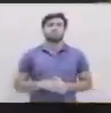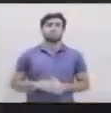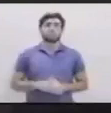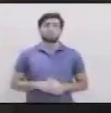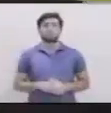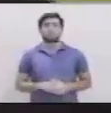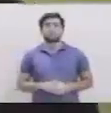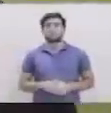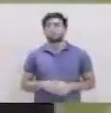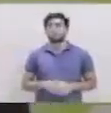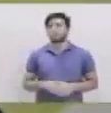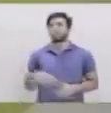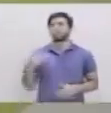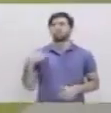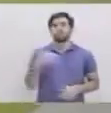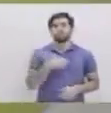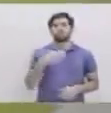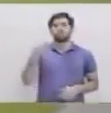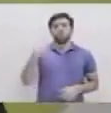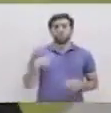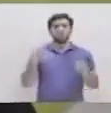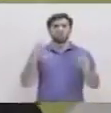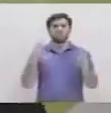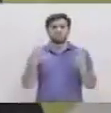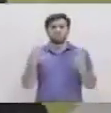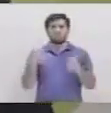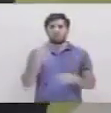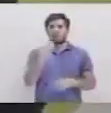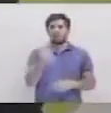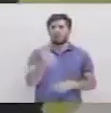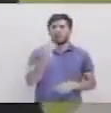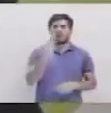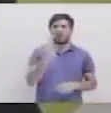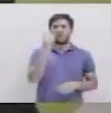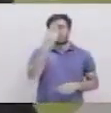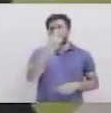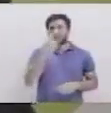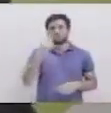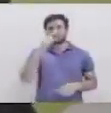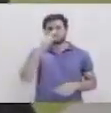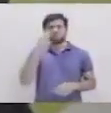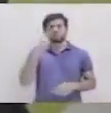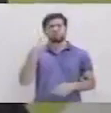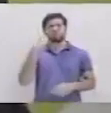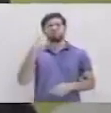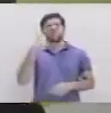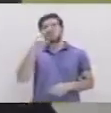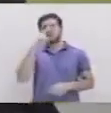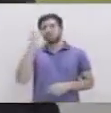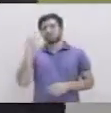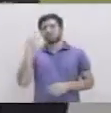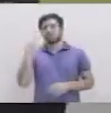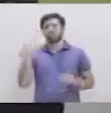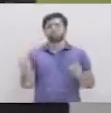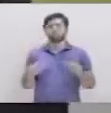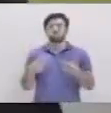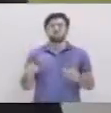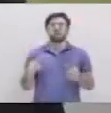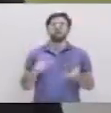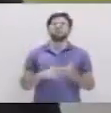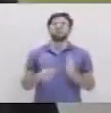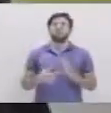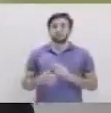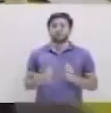a aprender el aspecto abstracto de la música. ¿Cuál es el aspecto abstracto de la música? Es